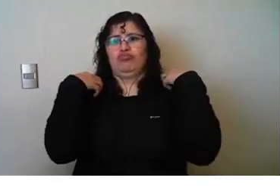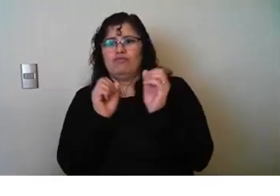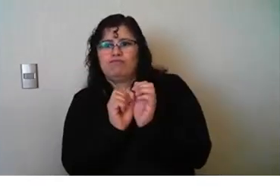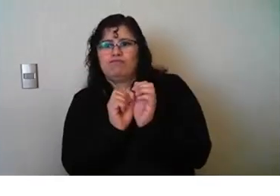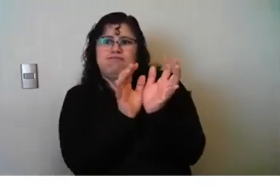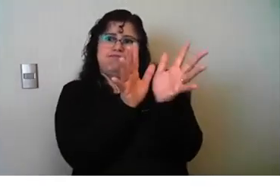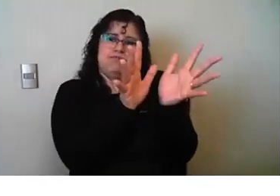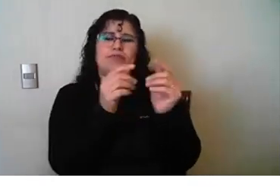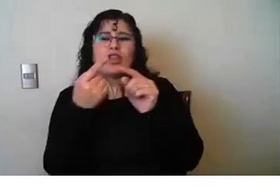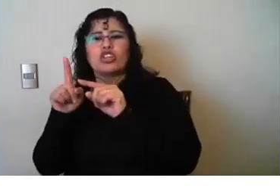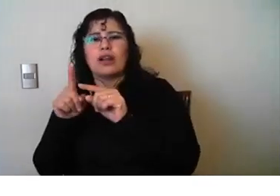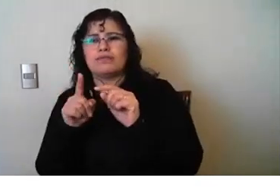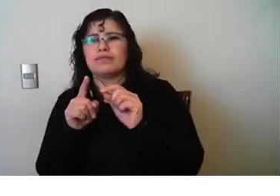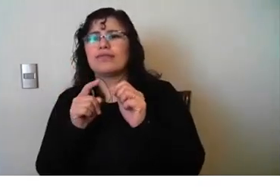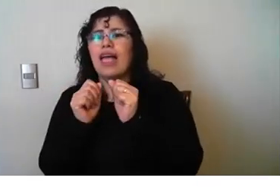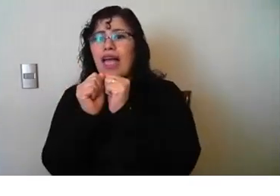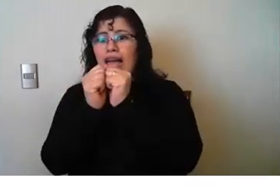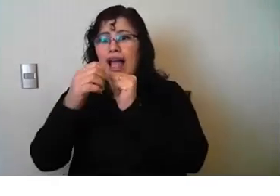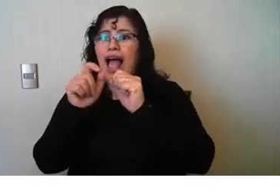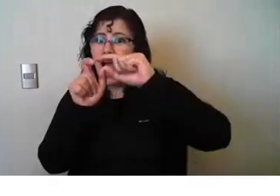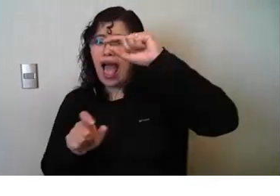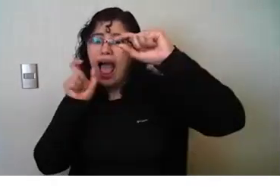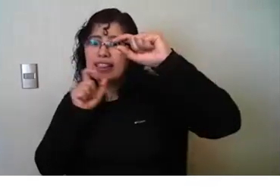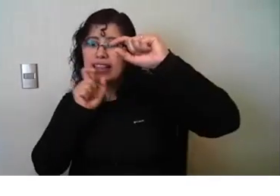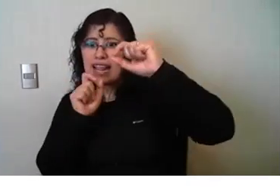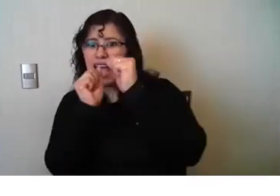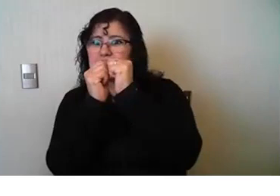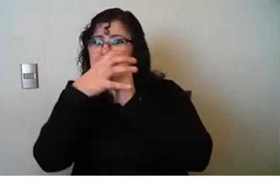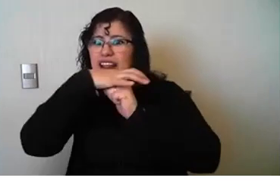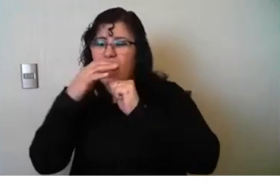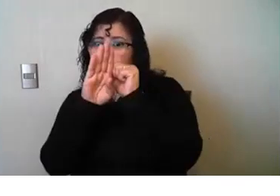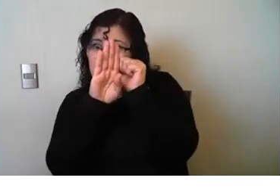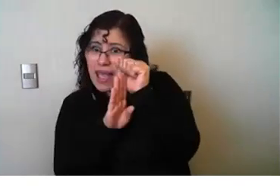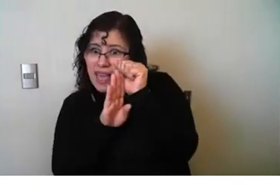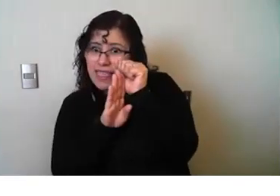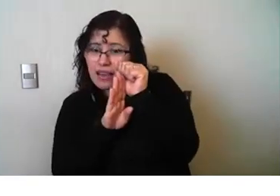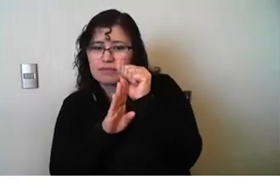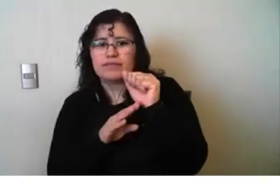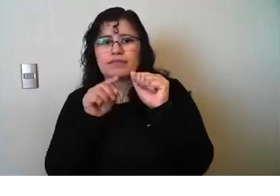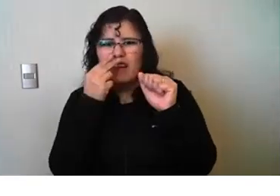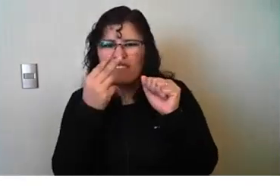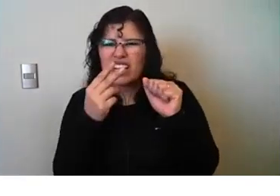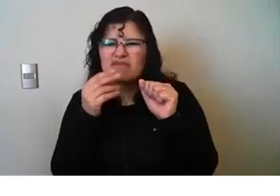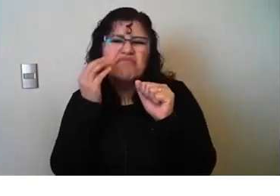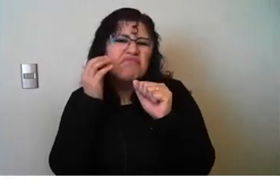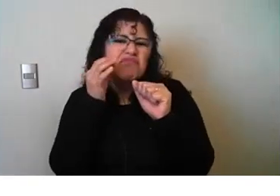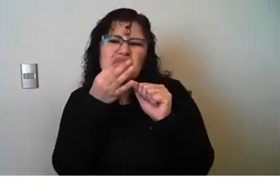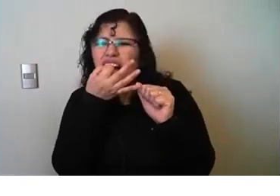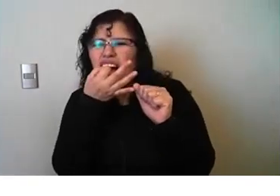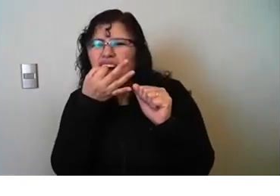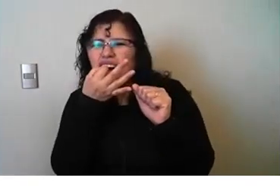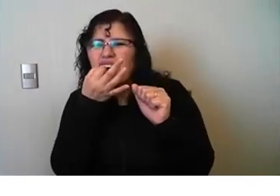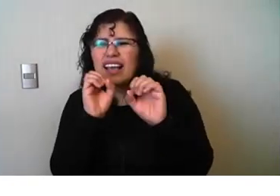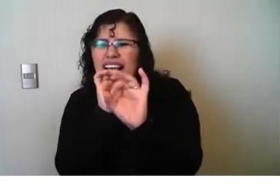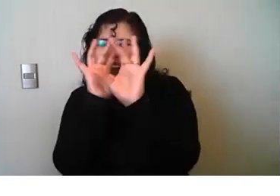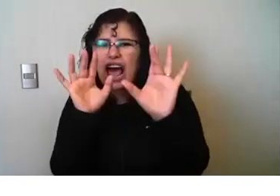la arteria cerebral media, y la vemos acá en color verde claro, territorio funcional